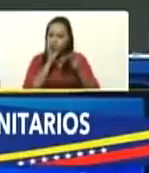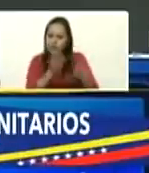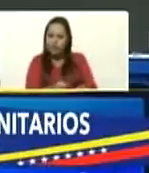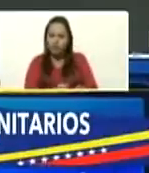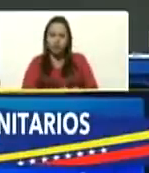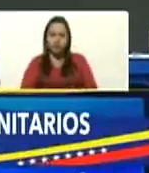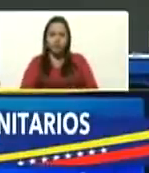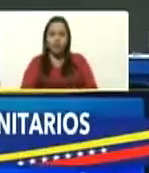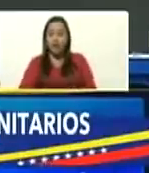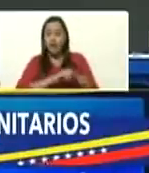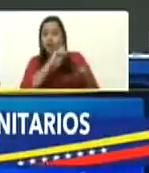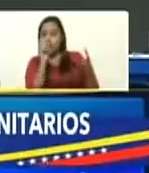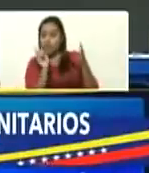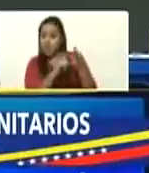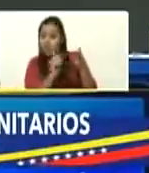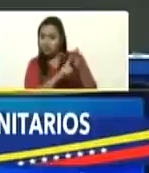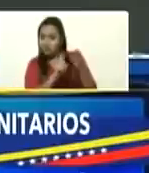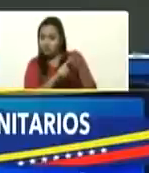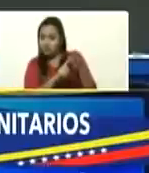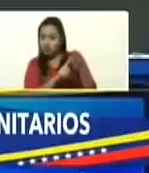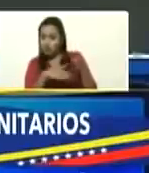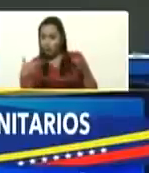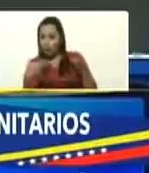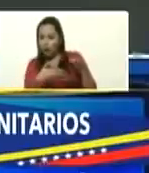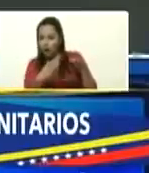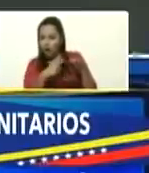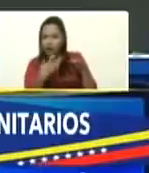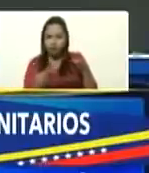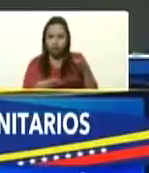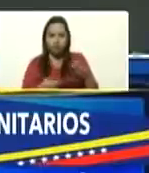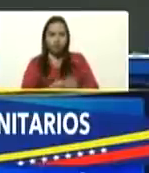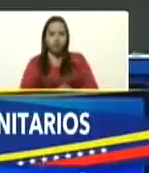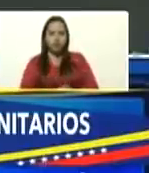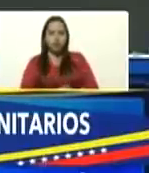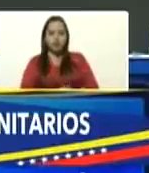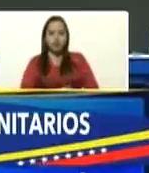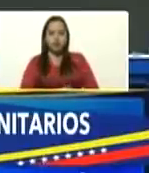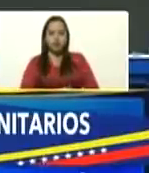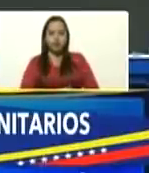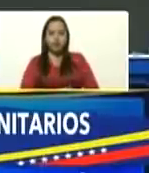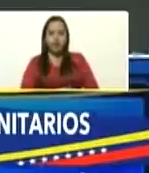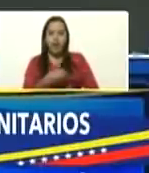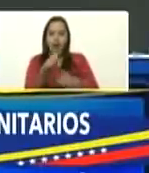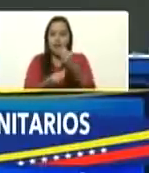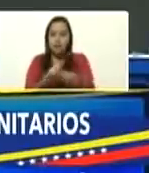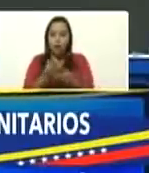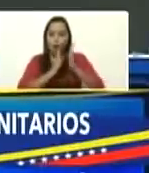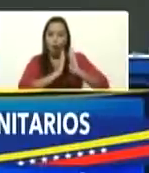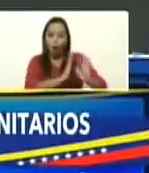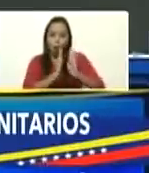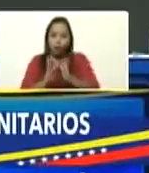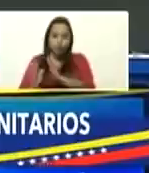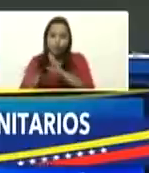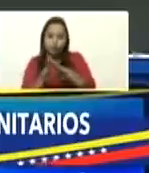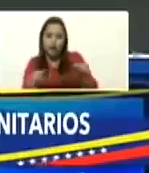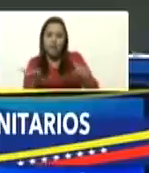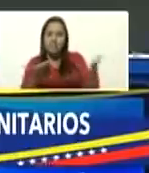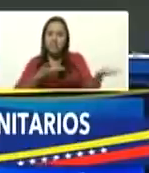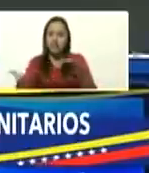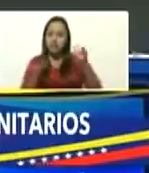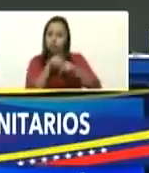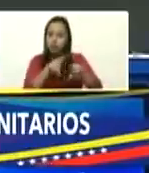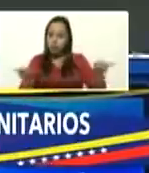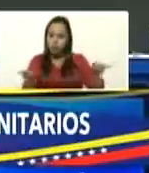Luego tenemos la tercera dimensión, que es la dimensión de la dimensión de ordenamiento territorial y los servicios